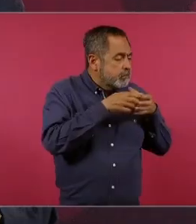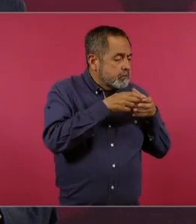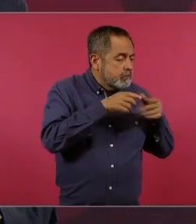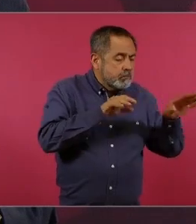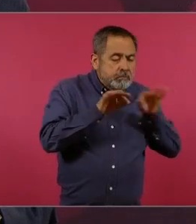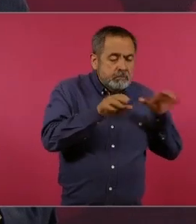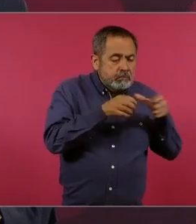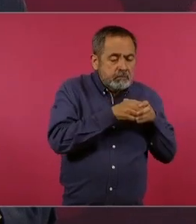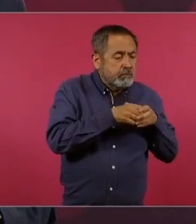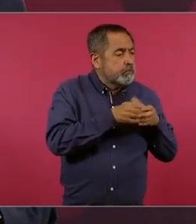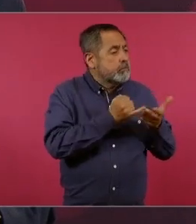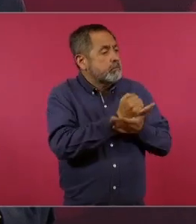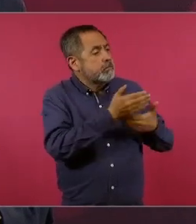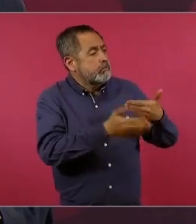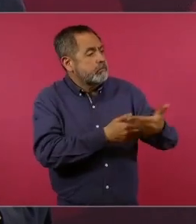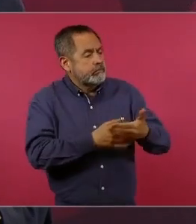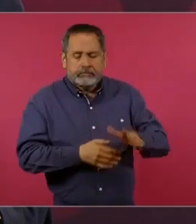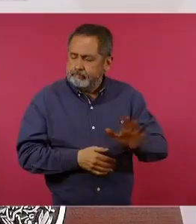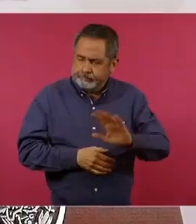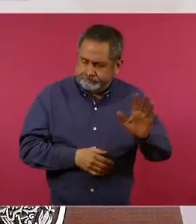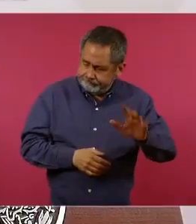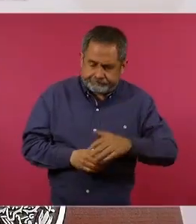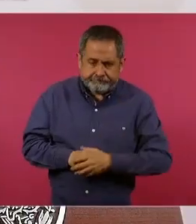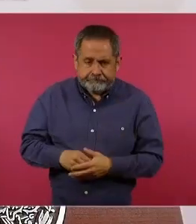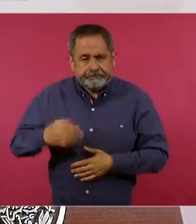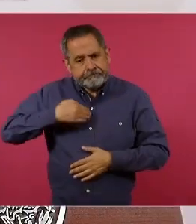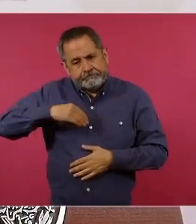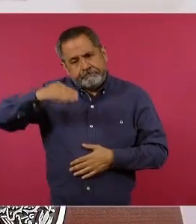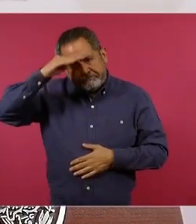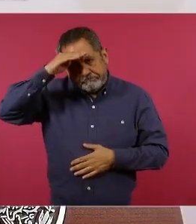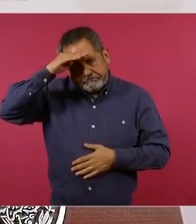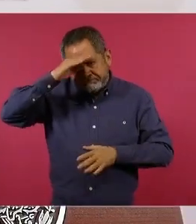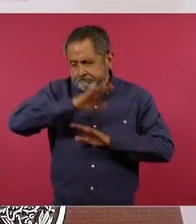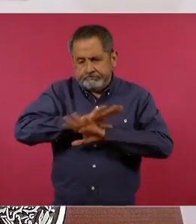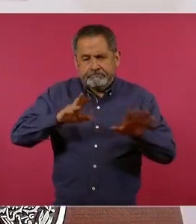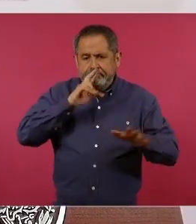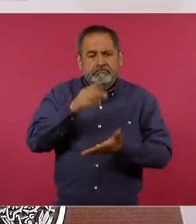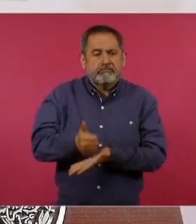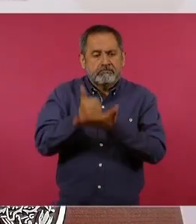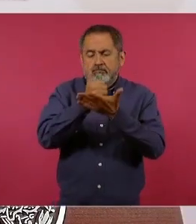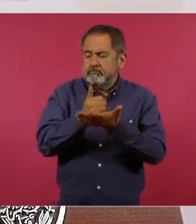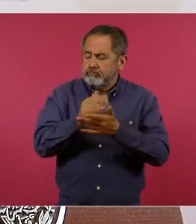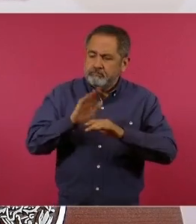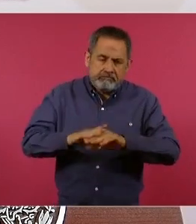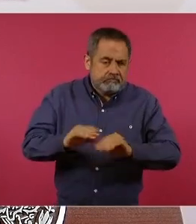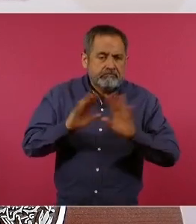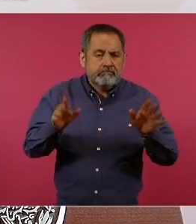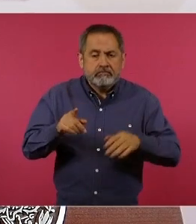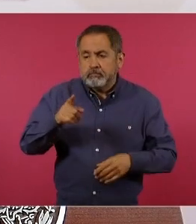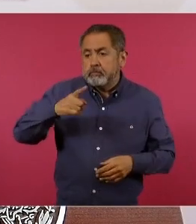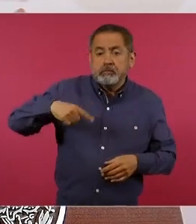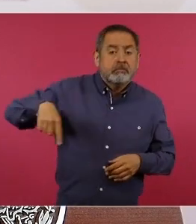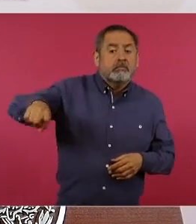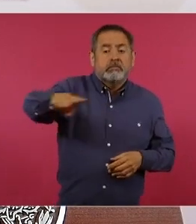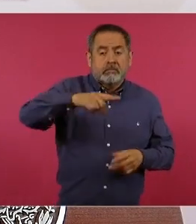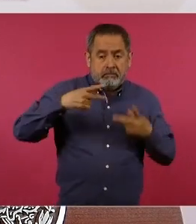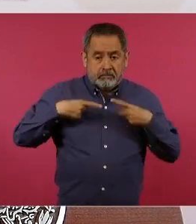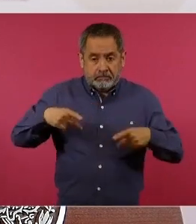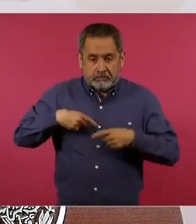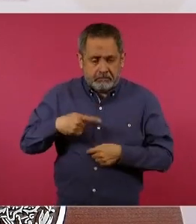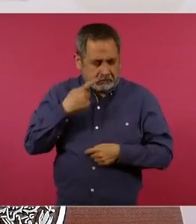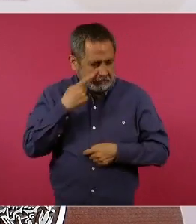Y pensamos que va a ayudar mucho si la gente dice, este es el